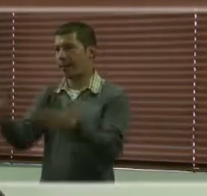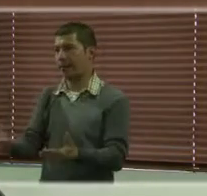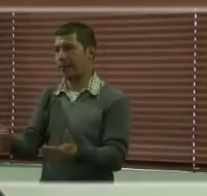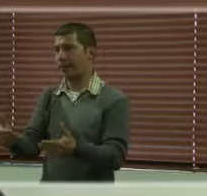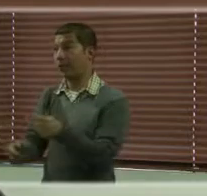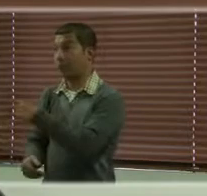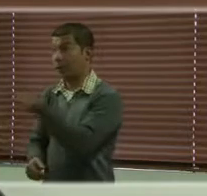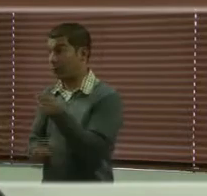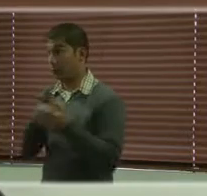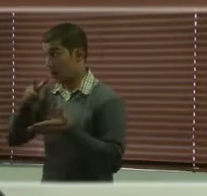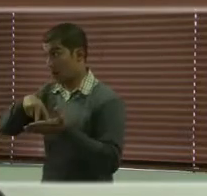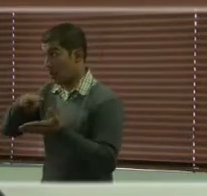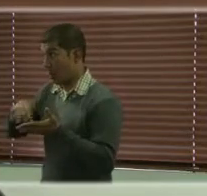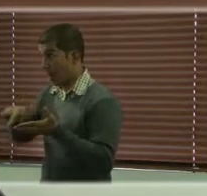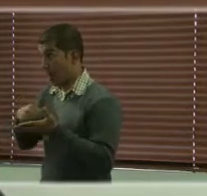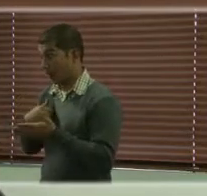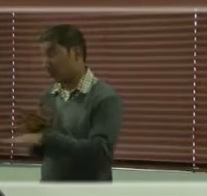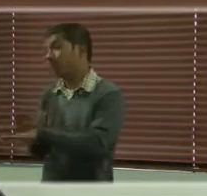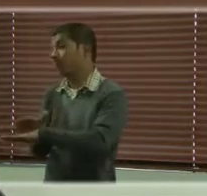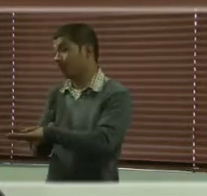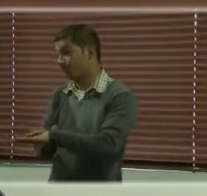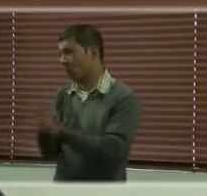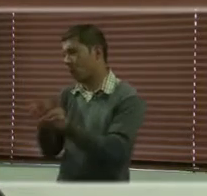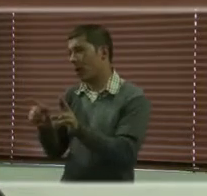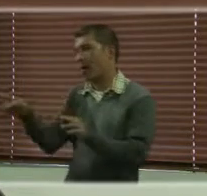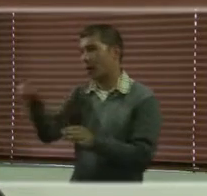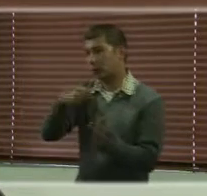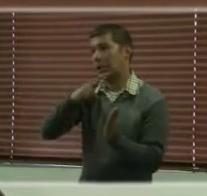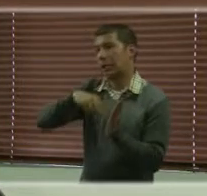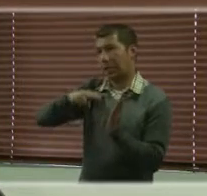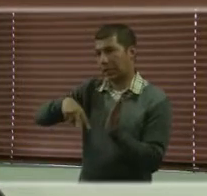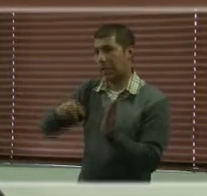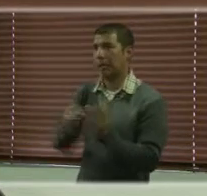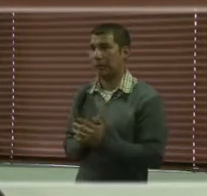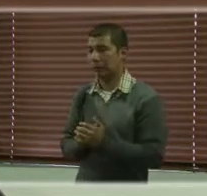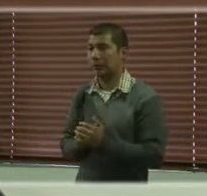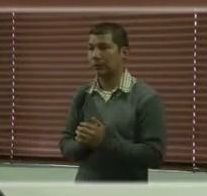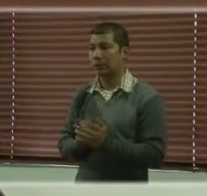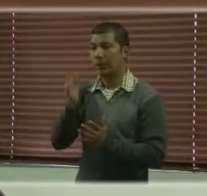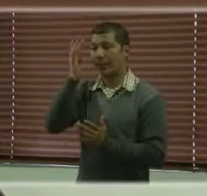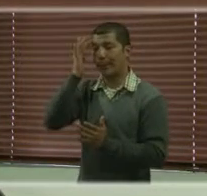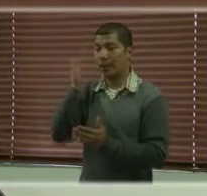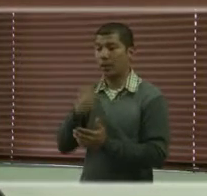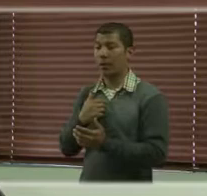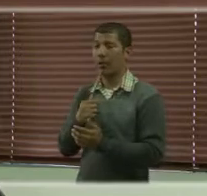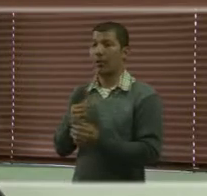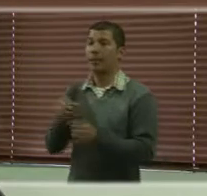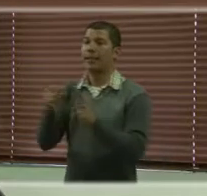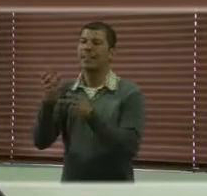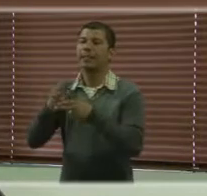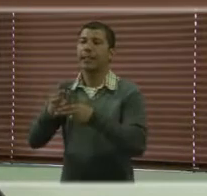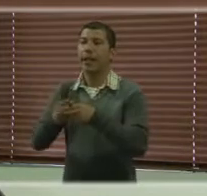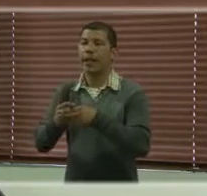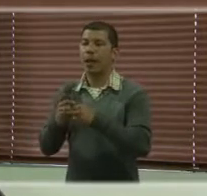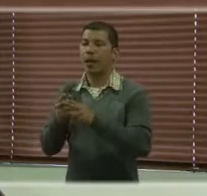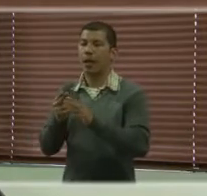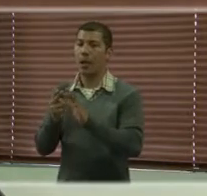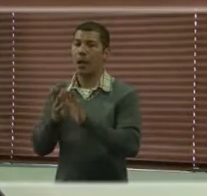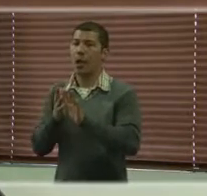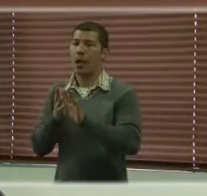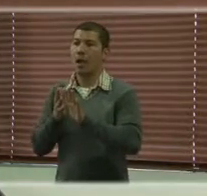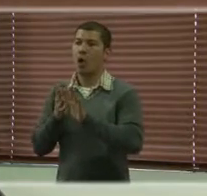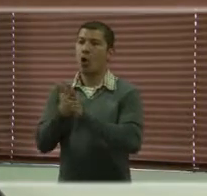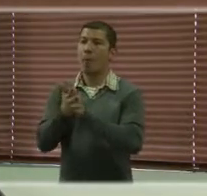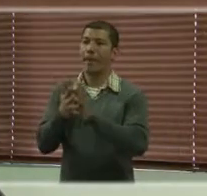que lo puedan conocer porque es un documento inicial nosotros como comité reconocemos